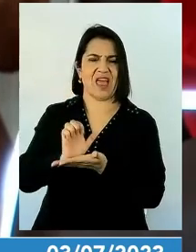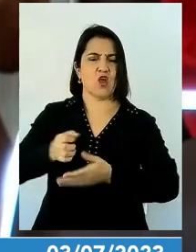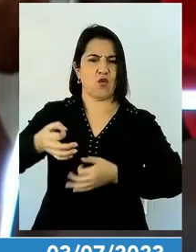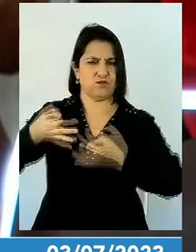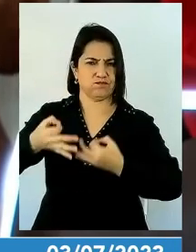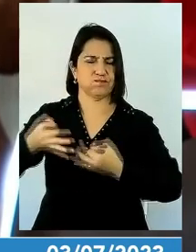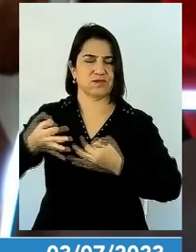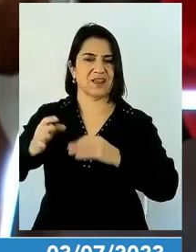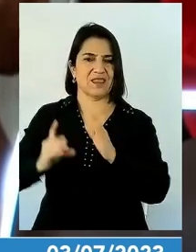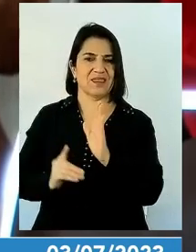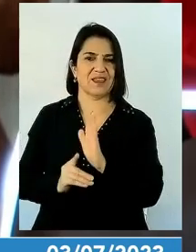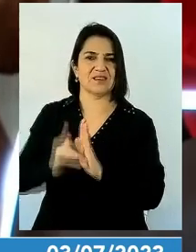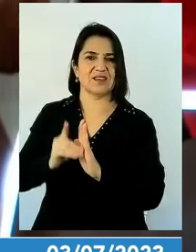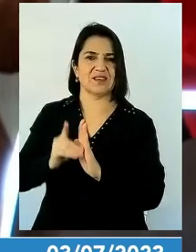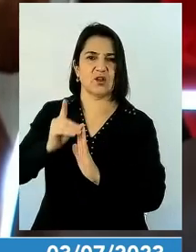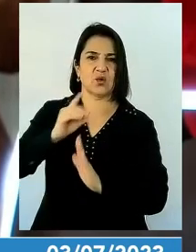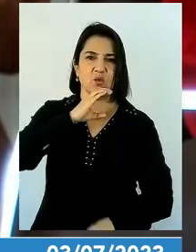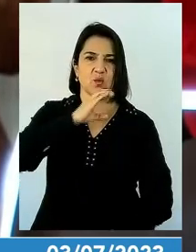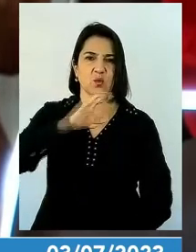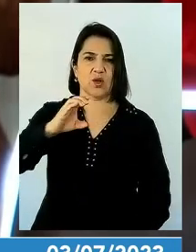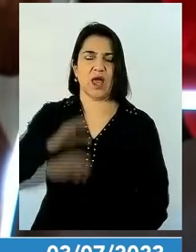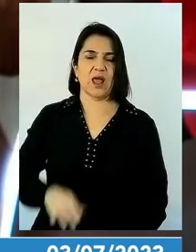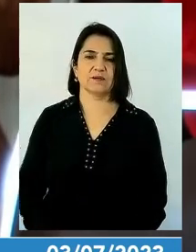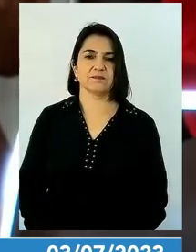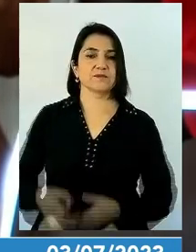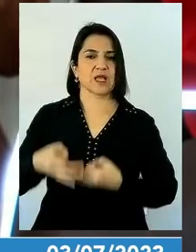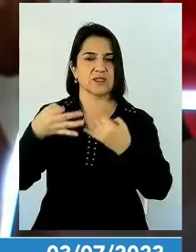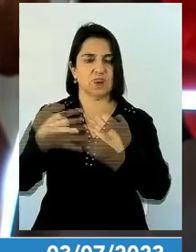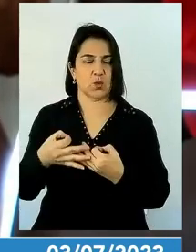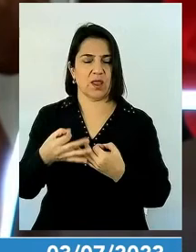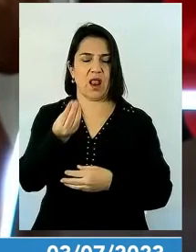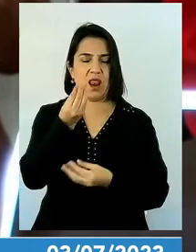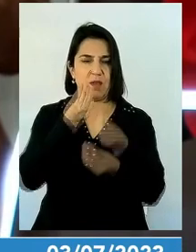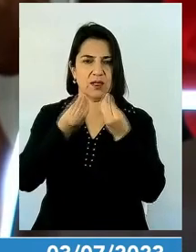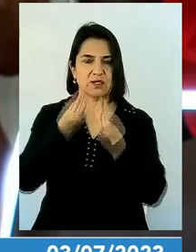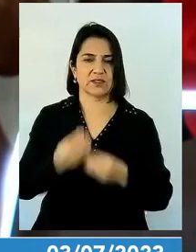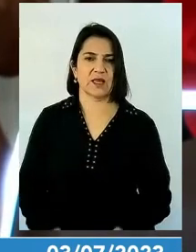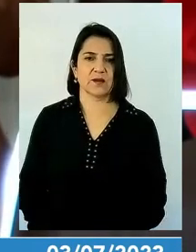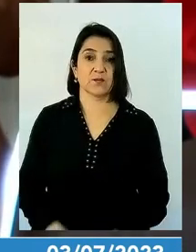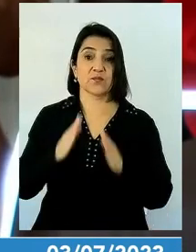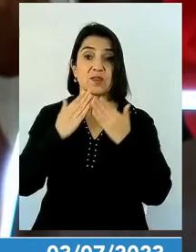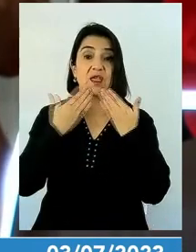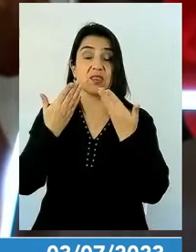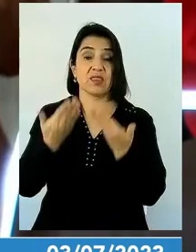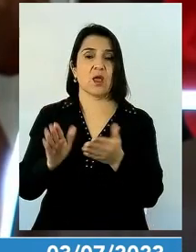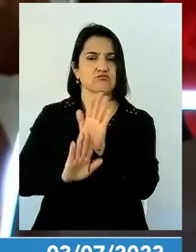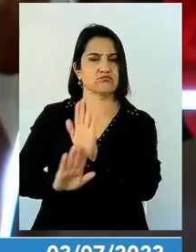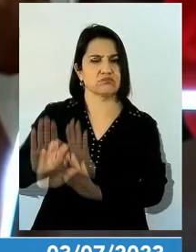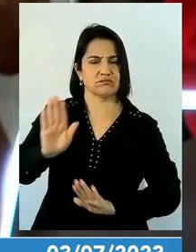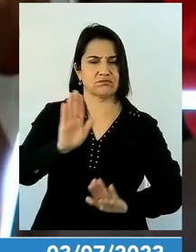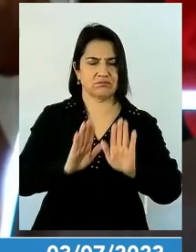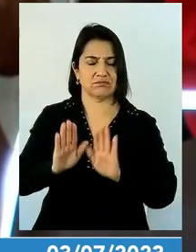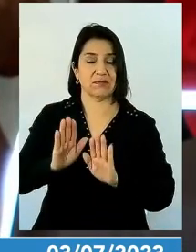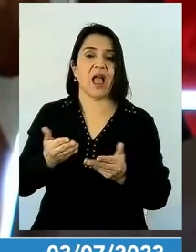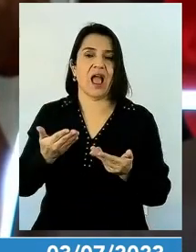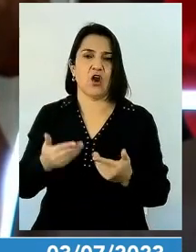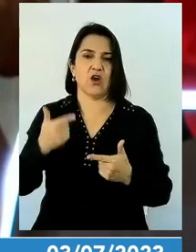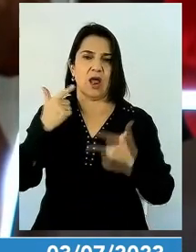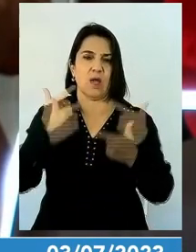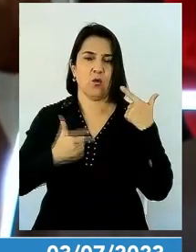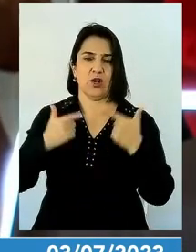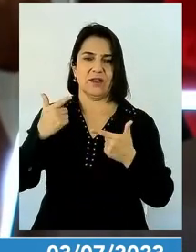rural para la seguridad alimentaria, que dé sustento a la actual Política Nacional de Desarrollo Rural.